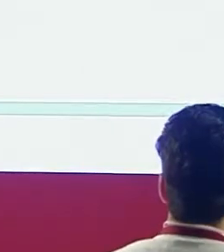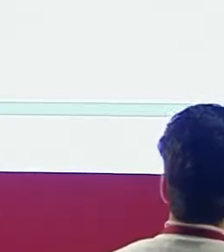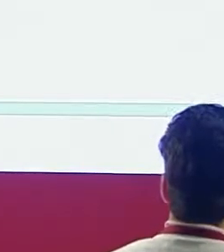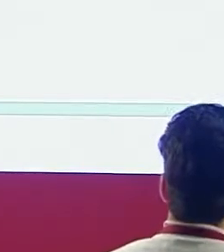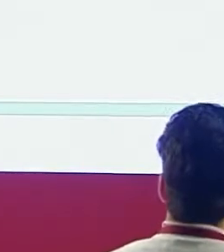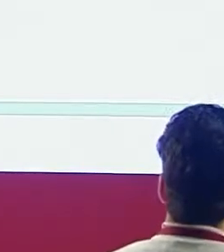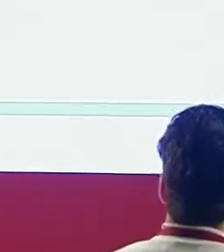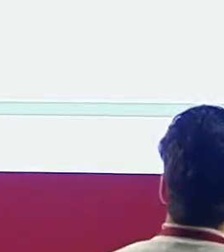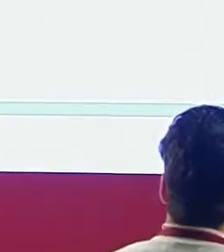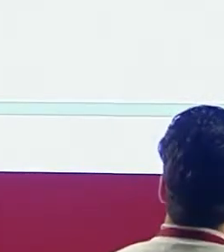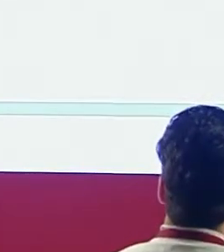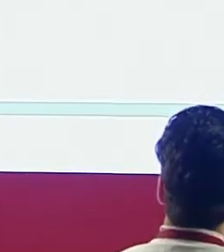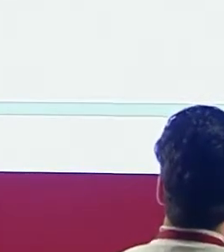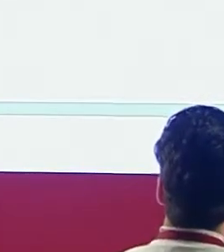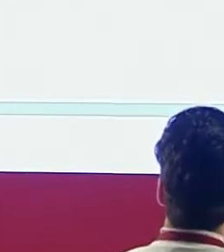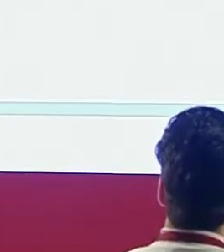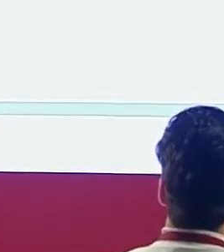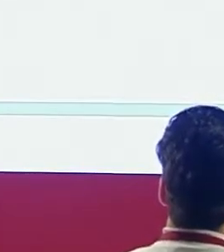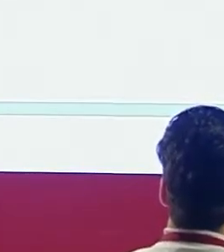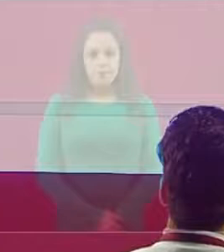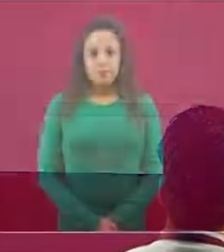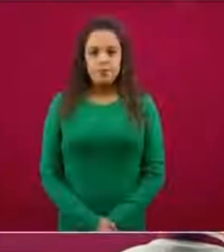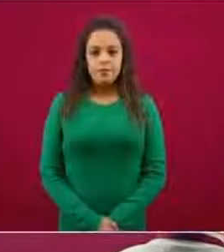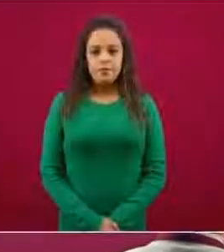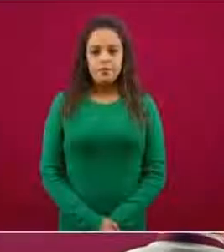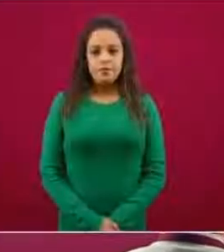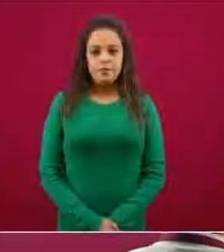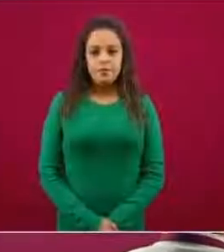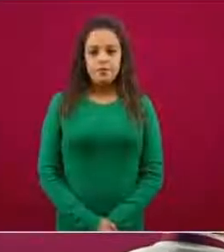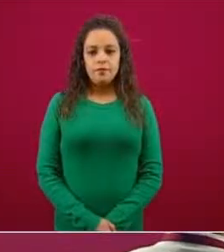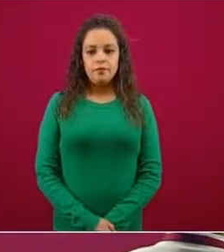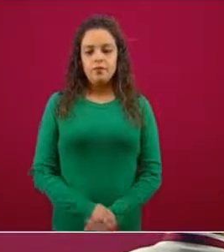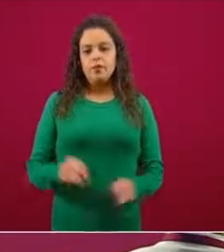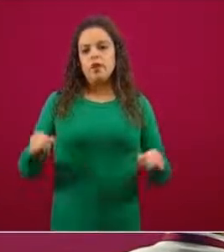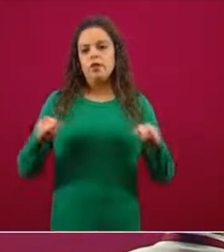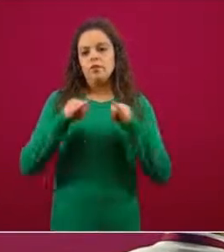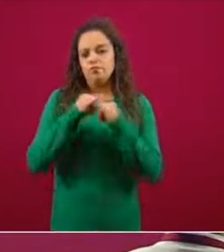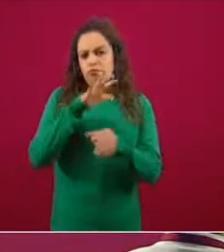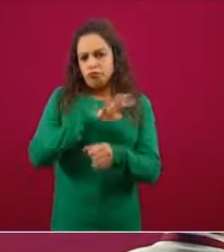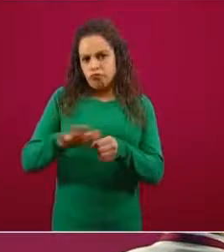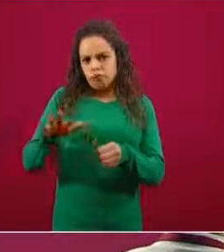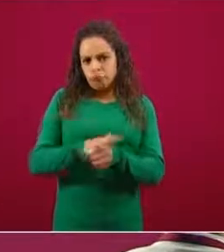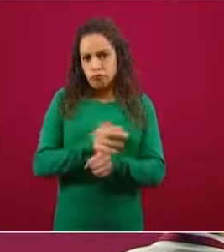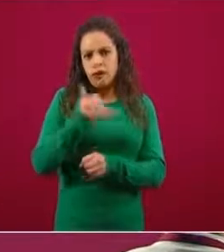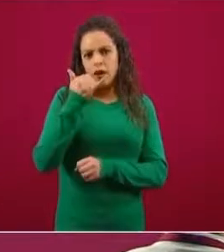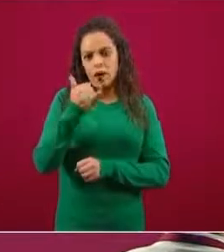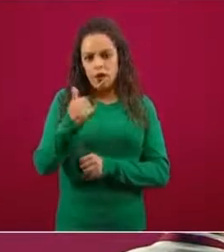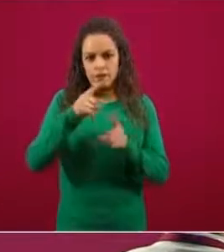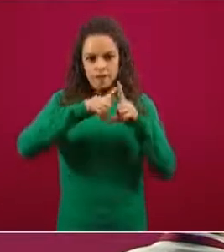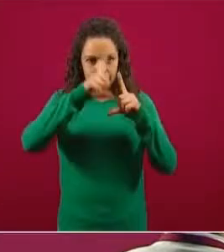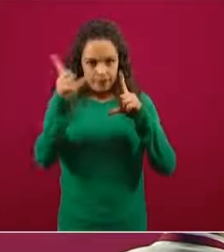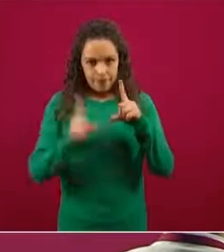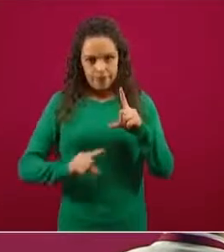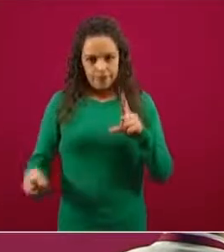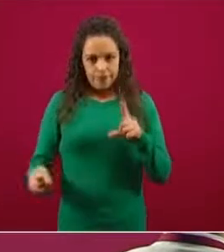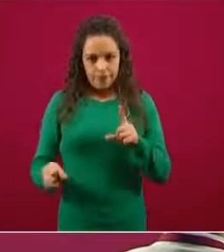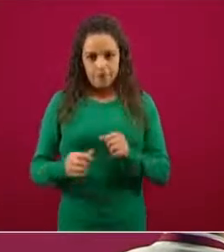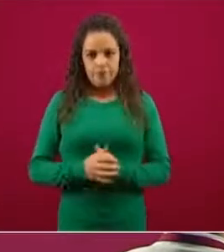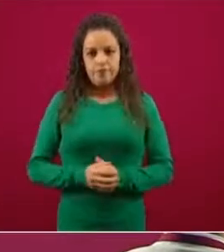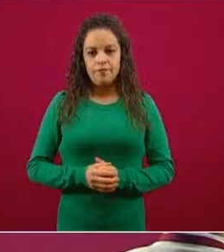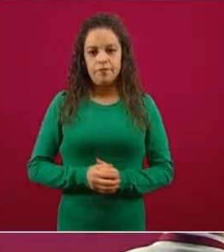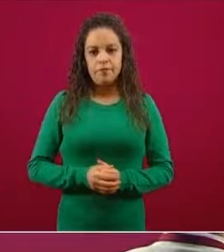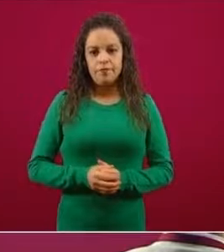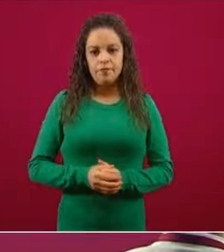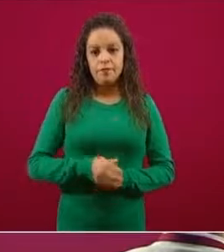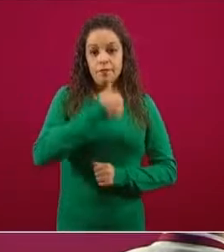instituciones nacionales como de las instituciones locales. En este caso hablaré, y ellos comentarán específicamente